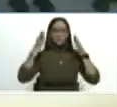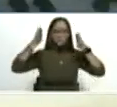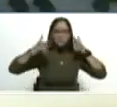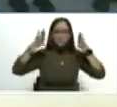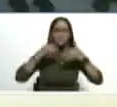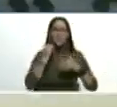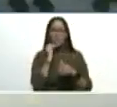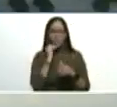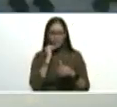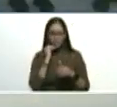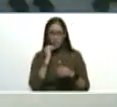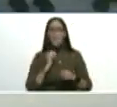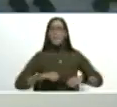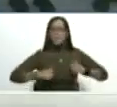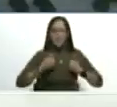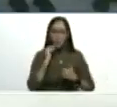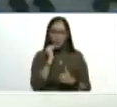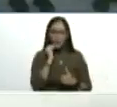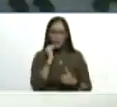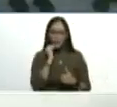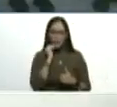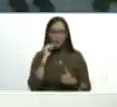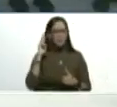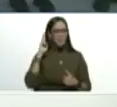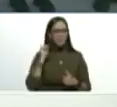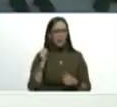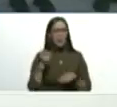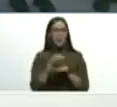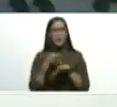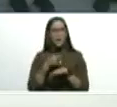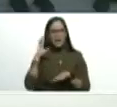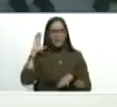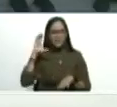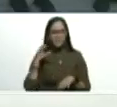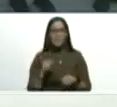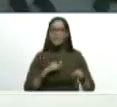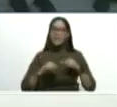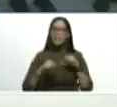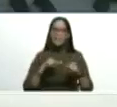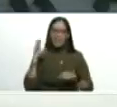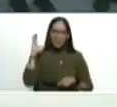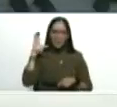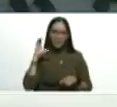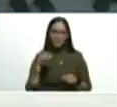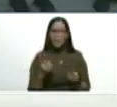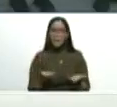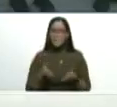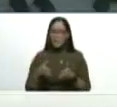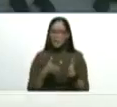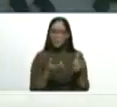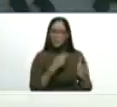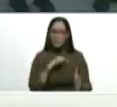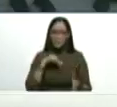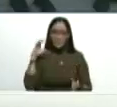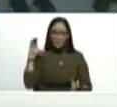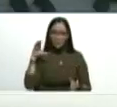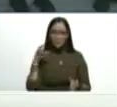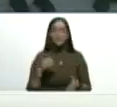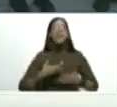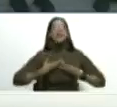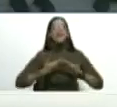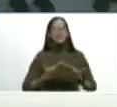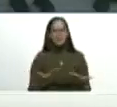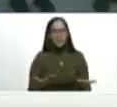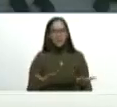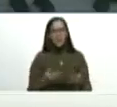a las generaciones más jóvenes para gobernar el país, para dirigir el país, para conducir nuestra patria y darle la